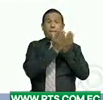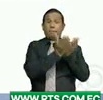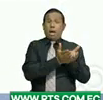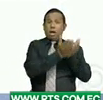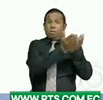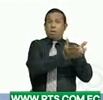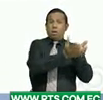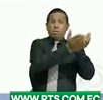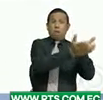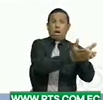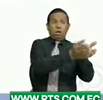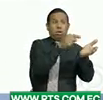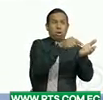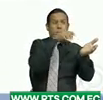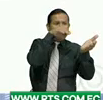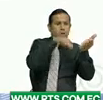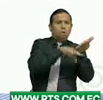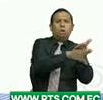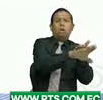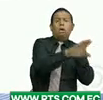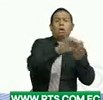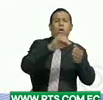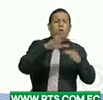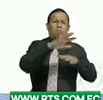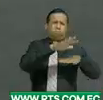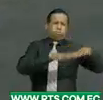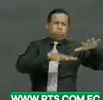pesqueros chinos estarían en moratoria de pesca